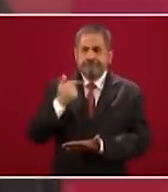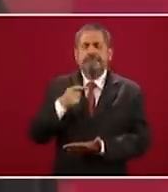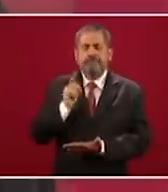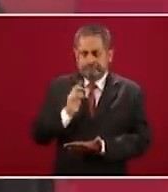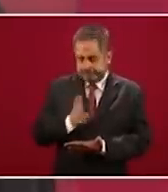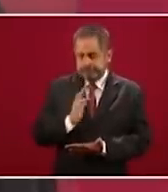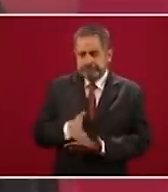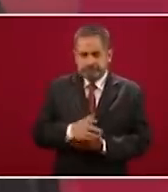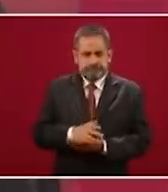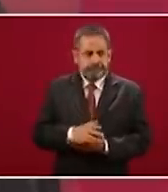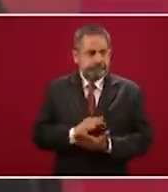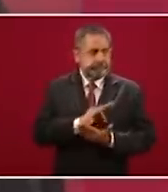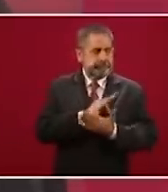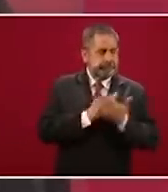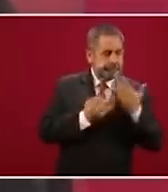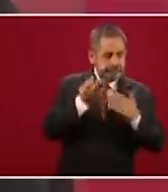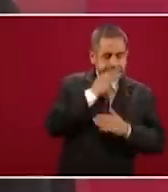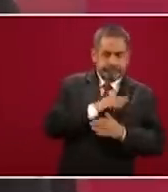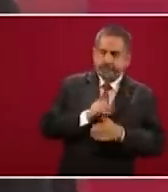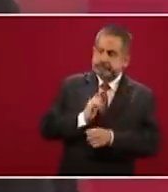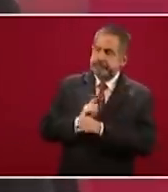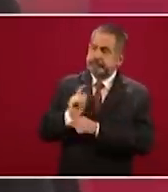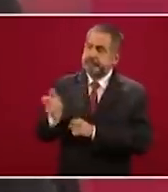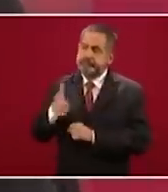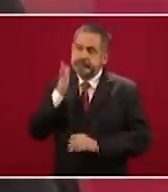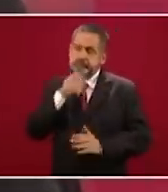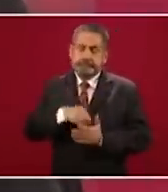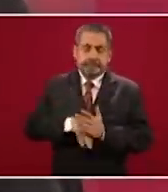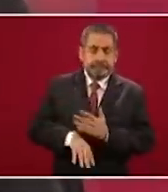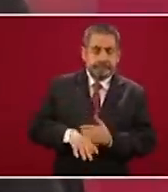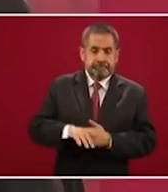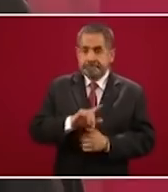la defraudación fiscal